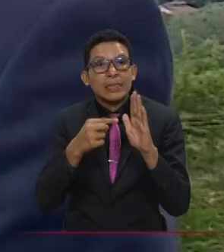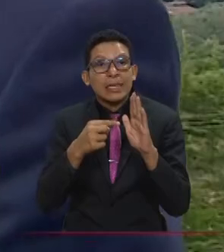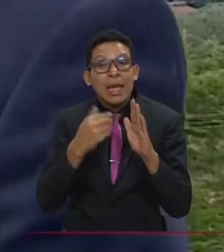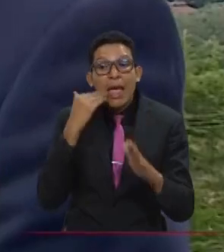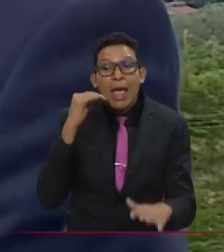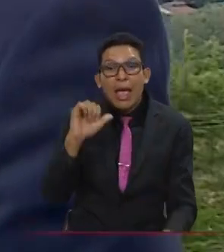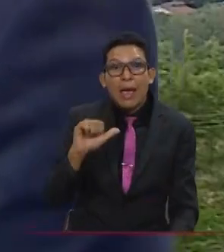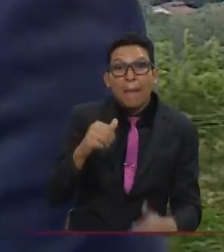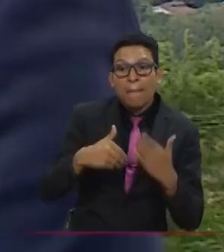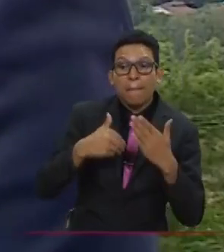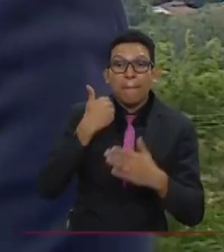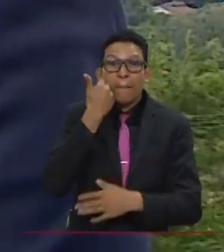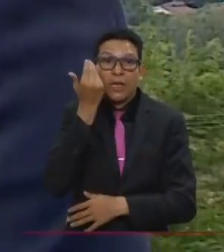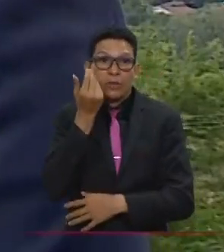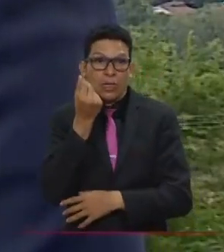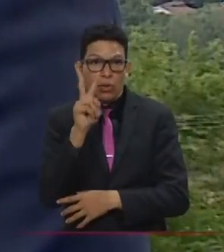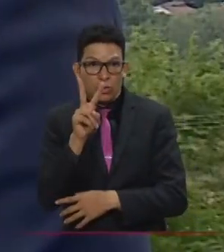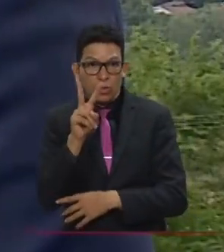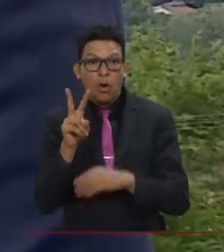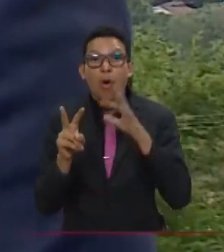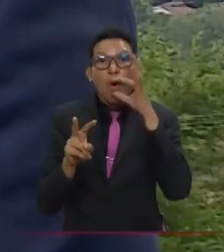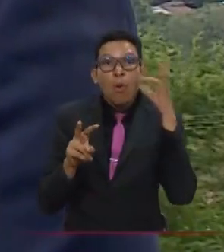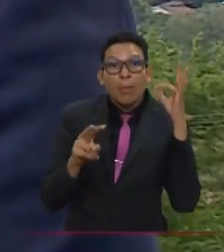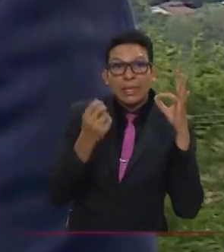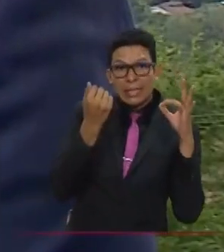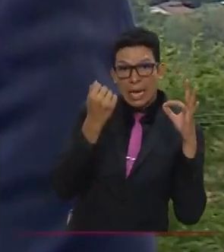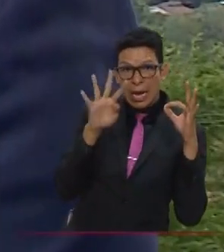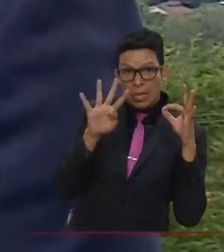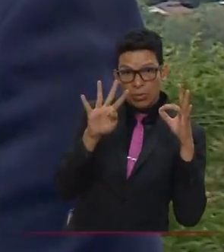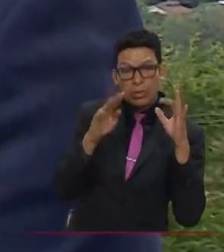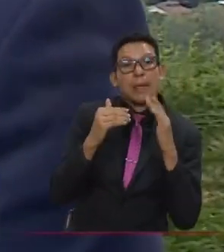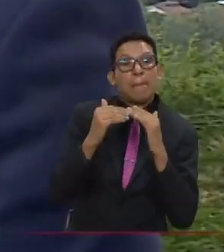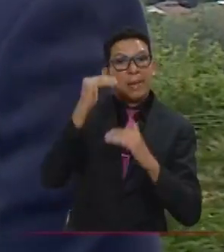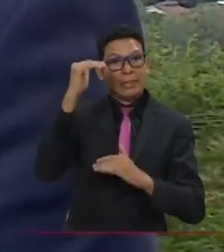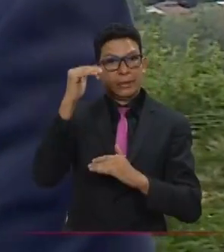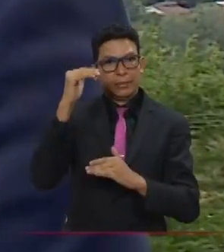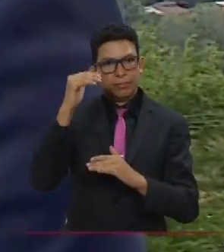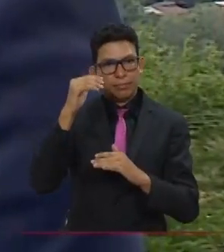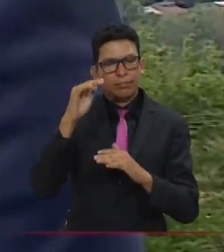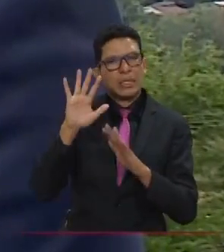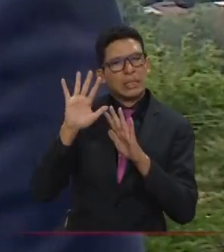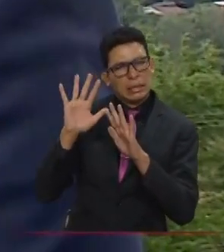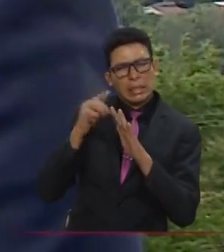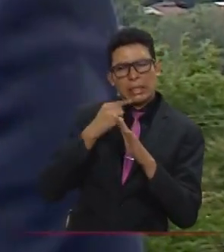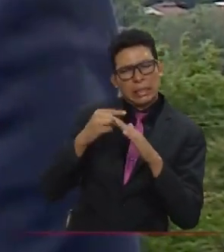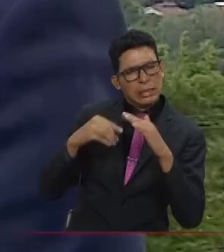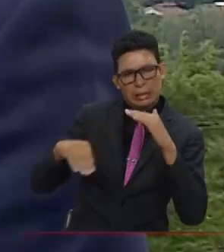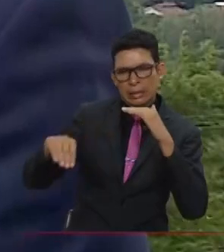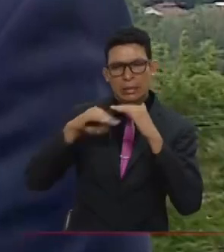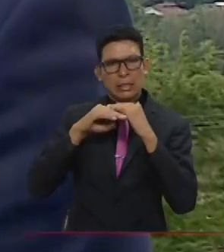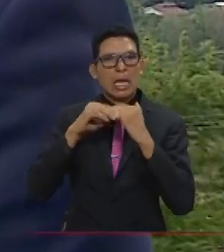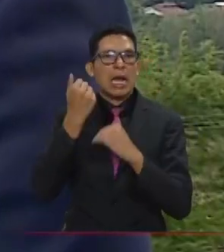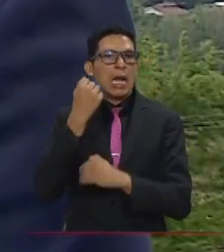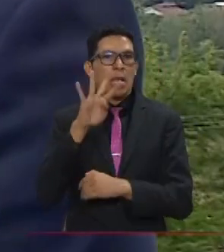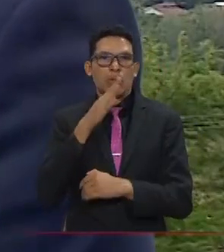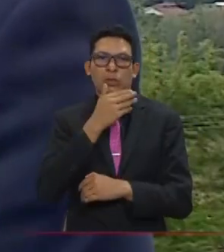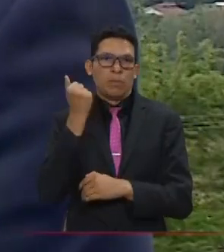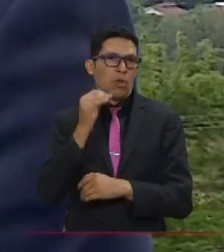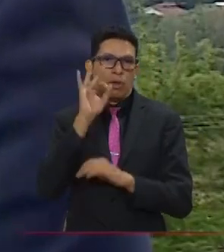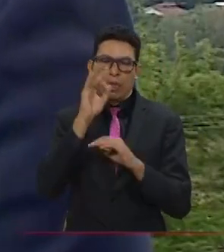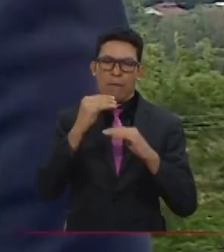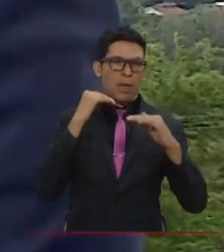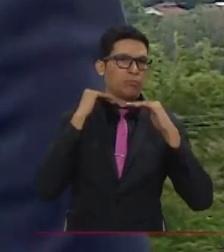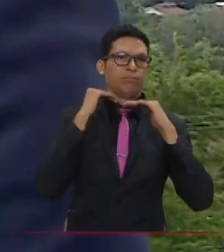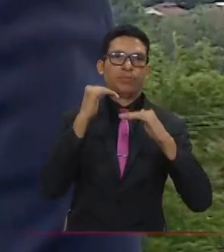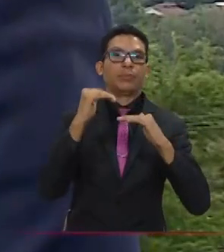12 varones mayores de 14 la corte constitucional hace algunos años nivel la edad para los dos 14 años a partir